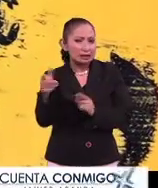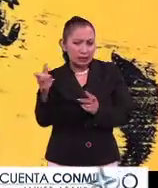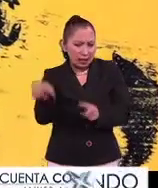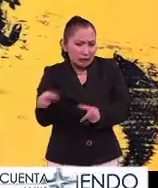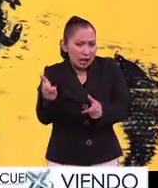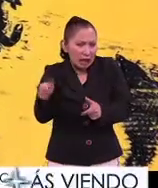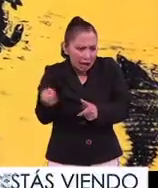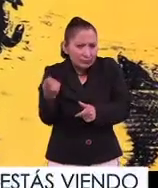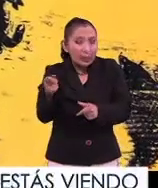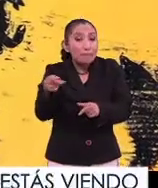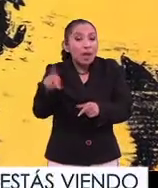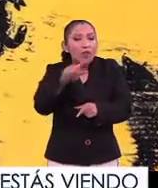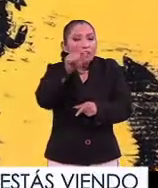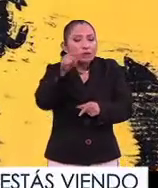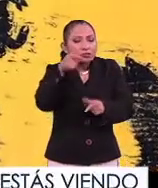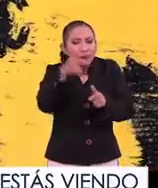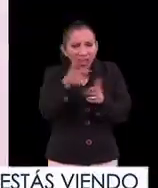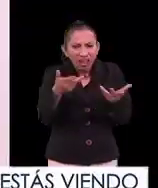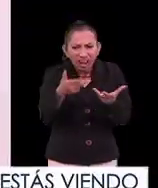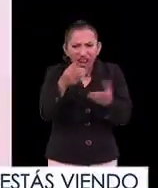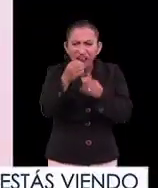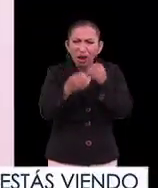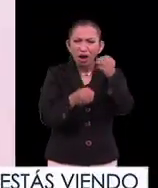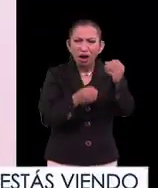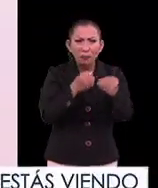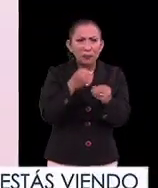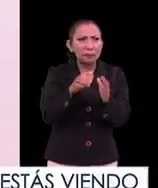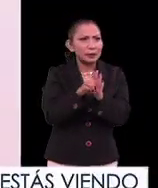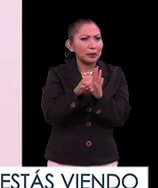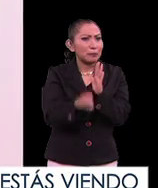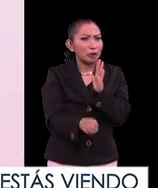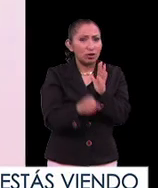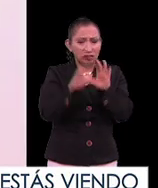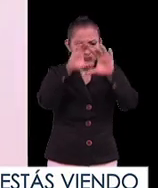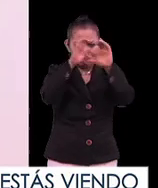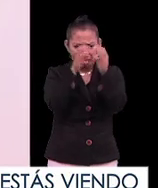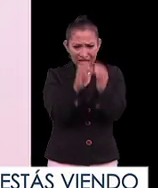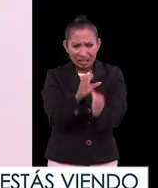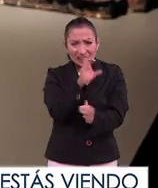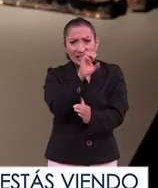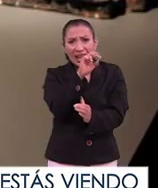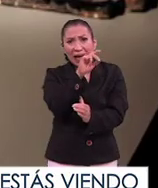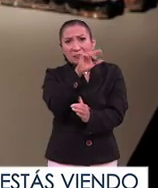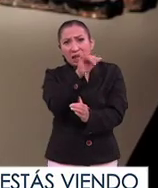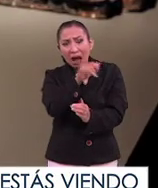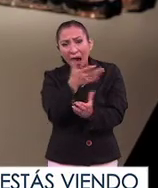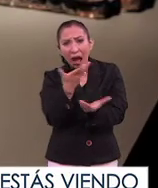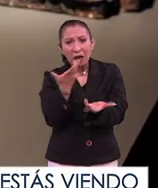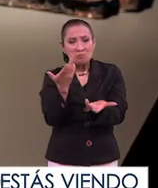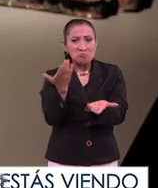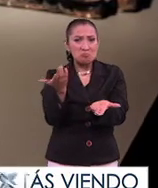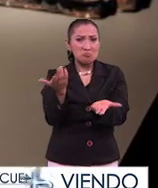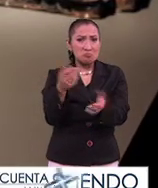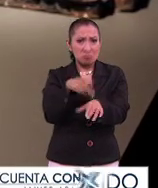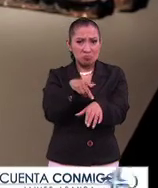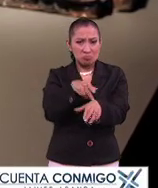es. Pero luego te encuentras con una obra en cerámica,